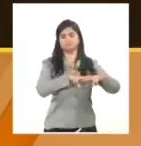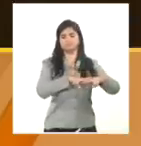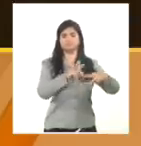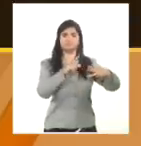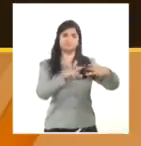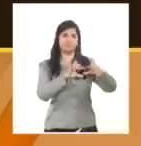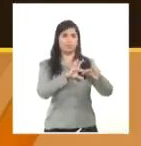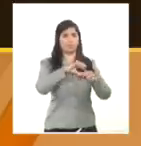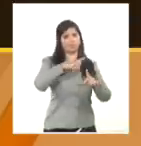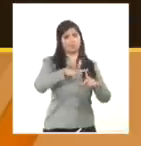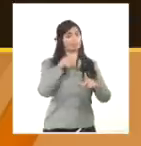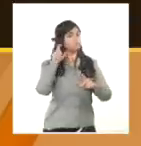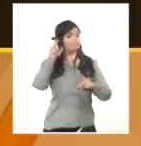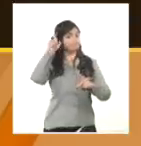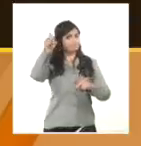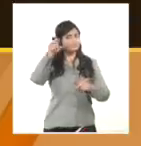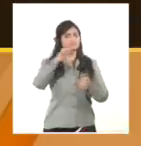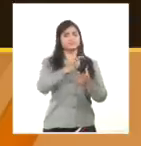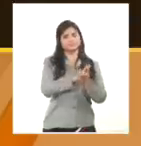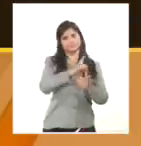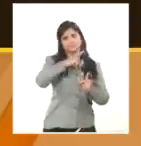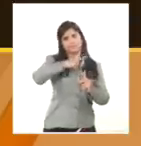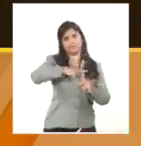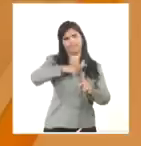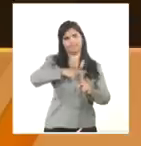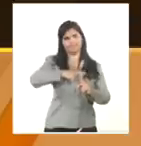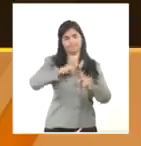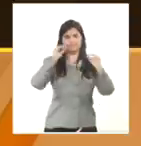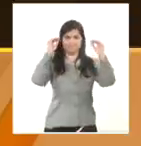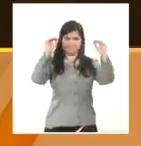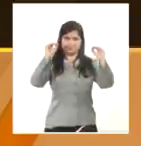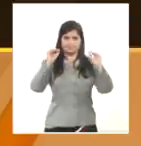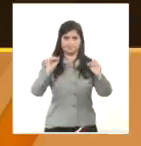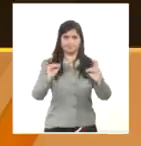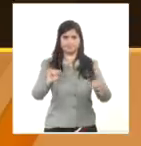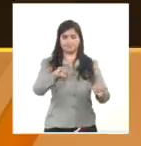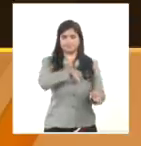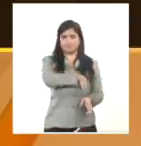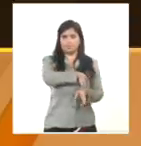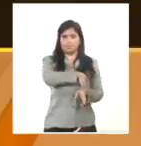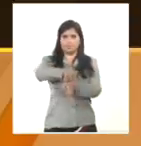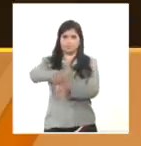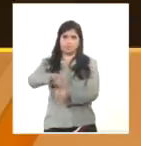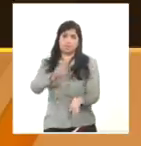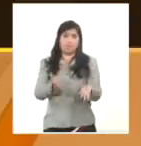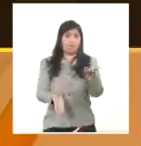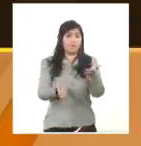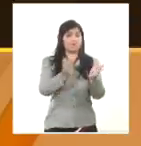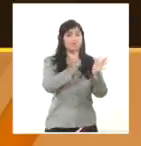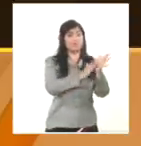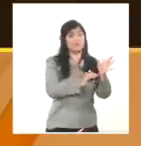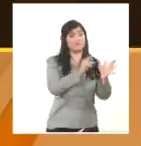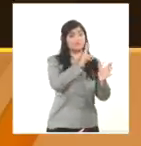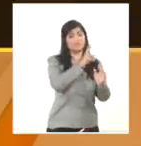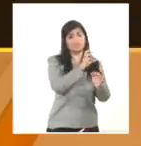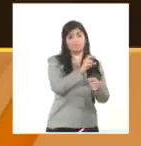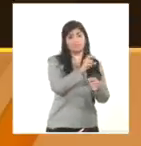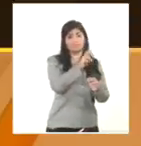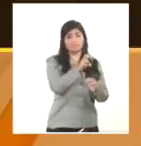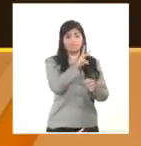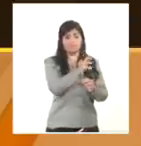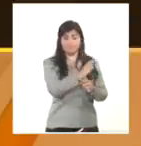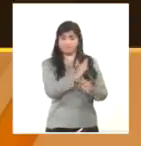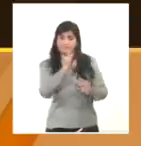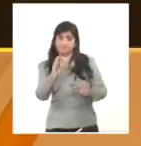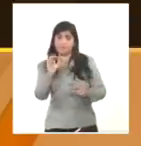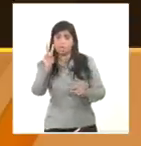Guantánamo y también la provincia de Matanzas. Ahora, si comparamos los primeros meses de 2023 con igual periodo del